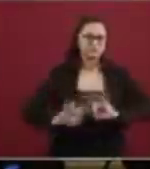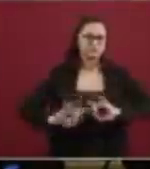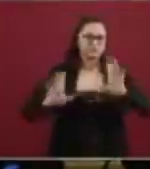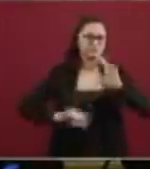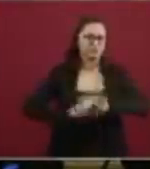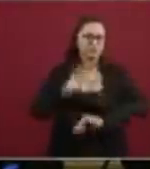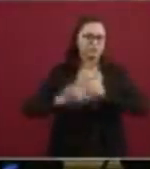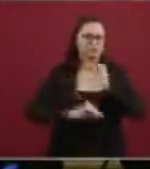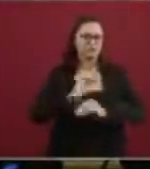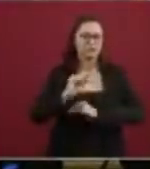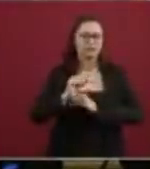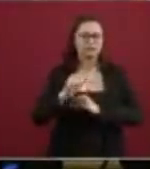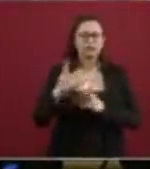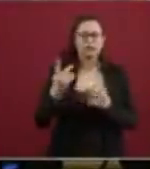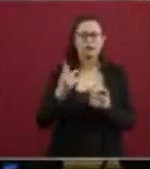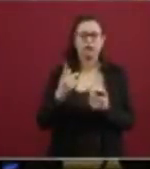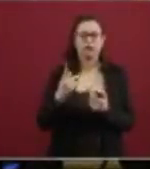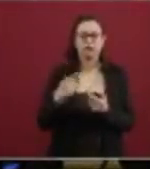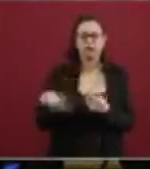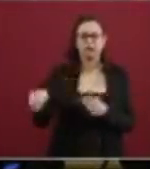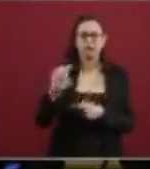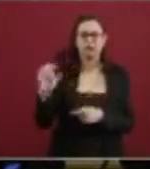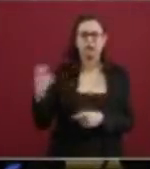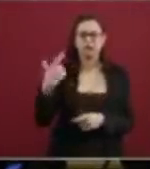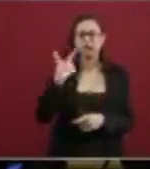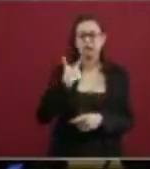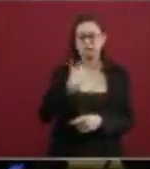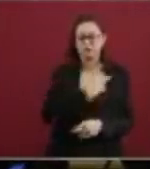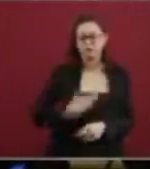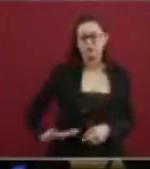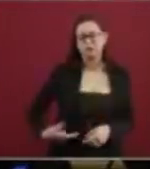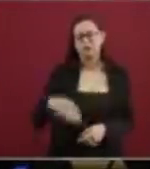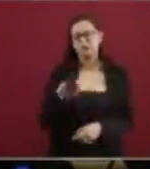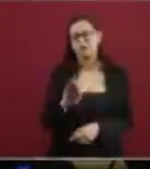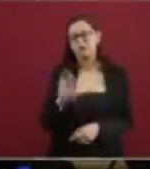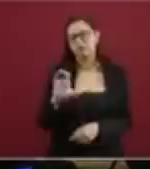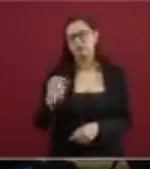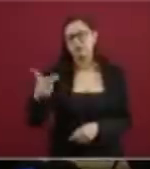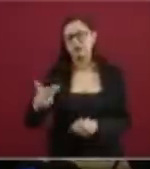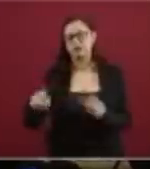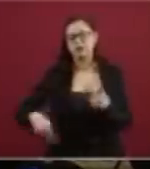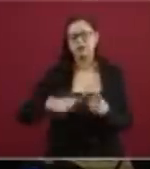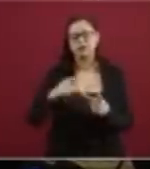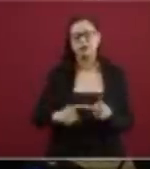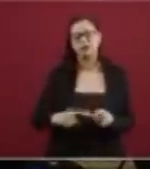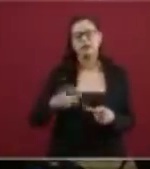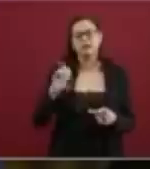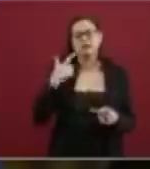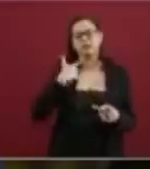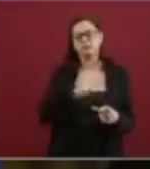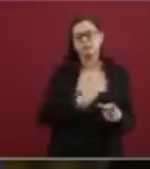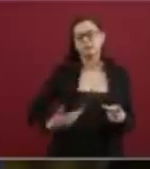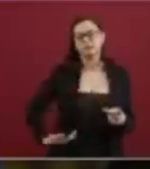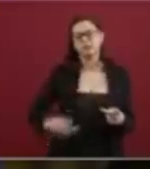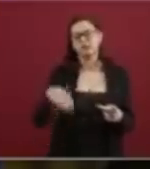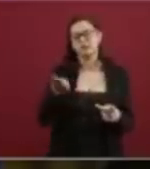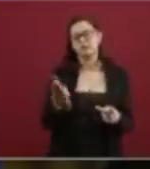escoltas para el expresidente Felipe Calderón y para el expresidente Vicente Fox. La pregunta